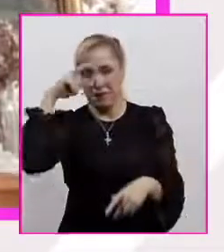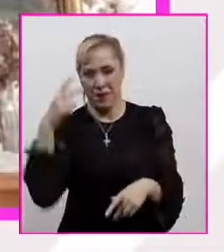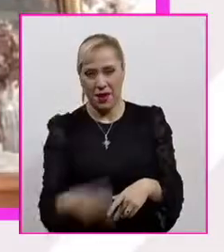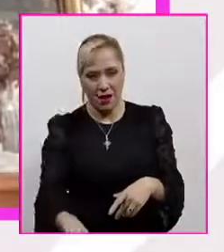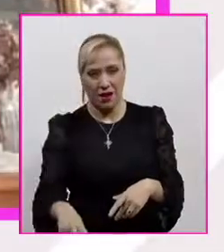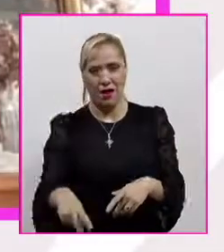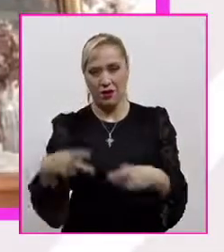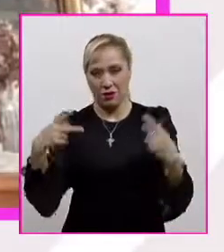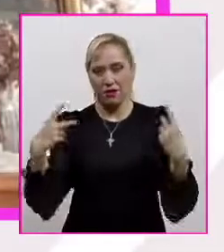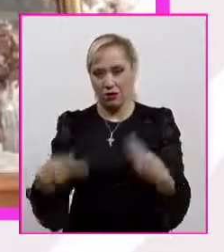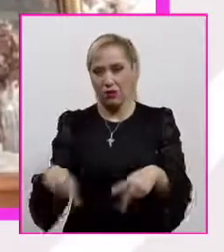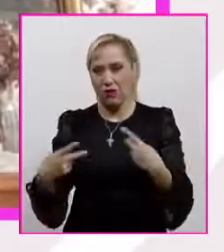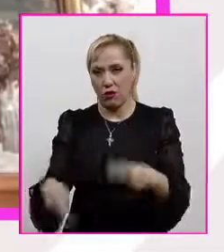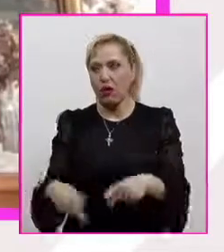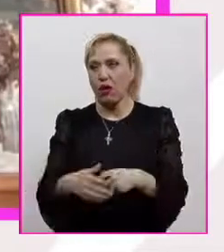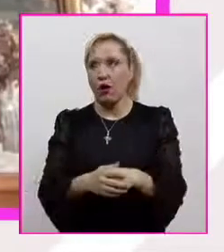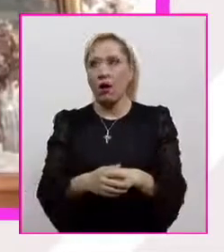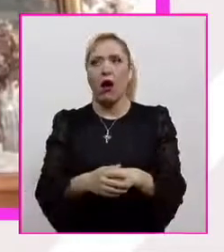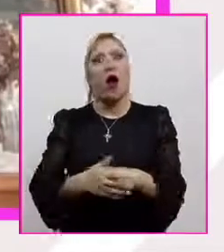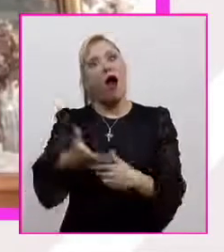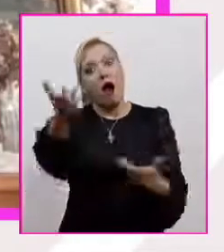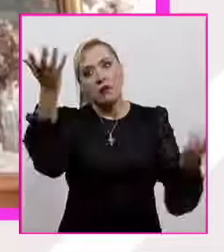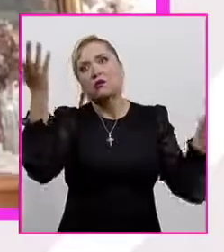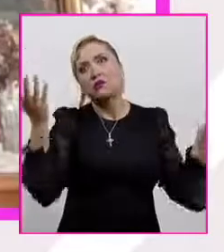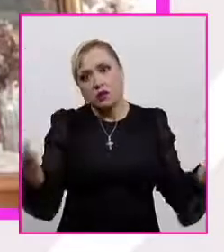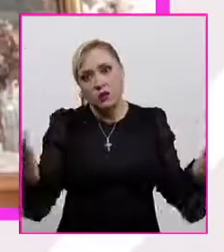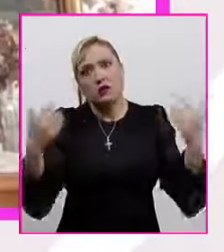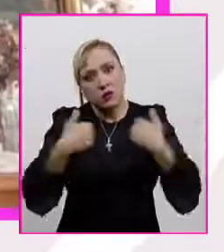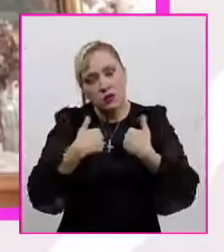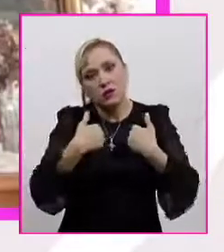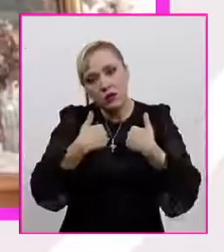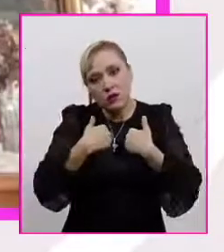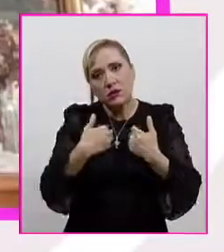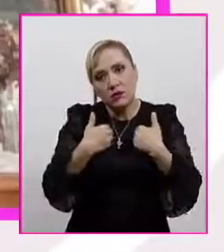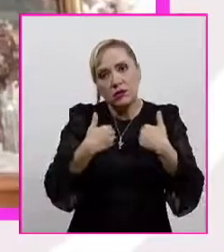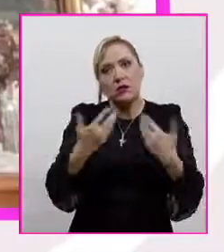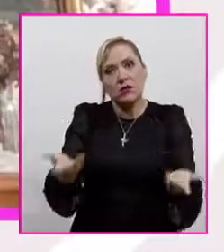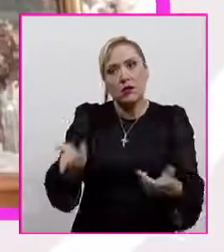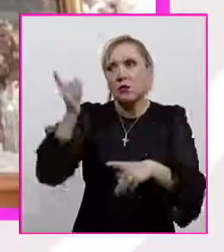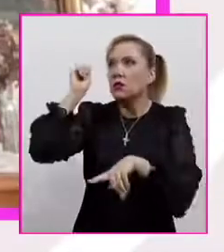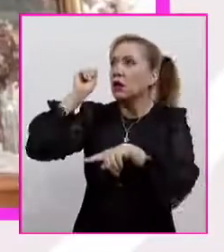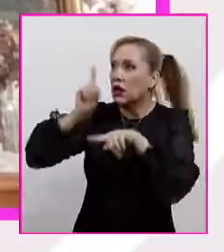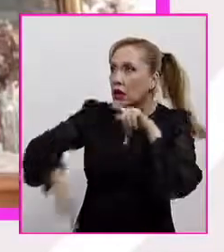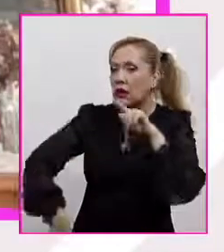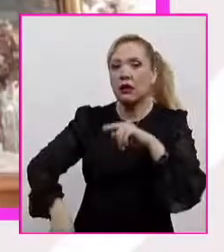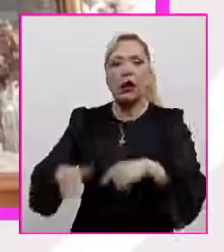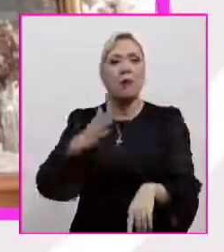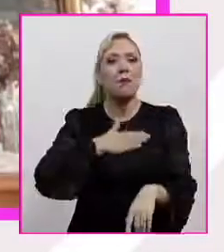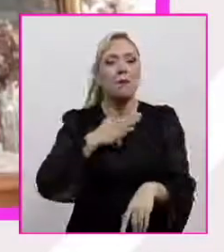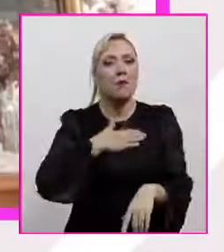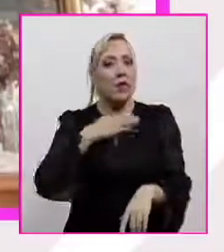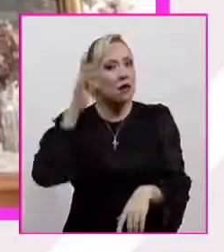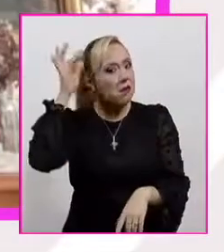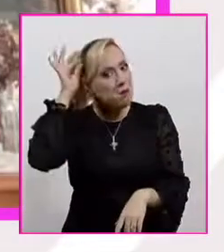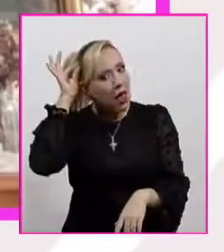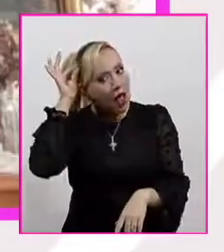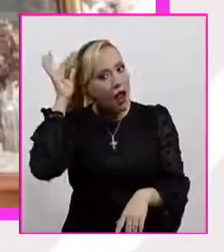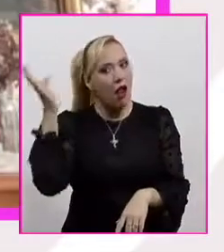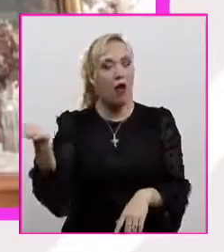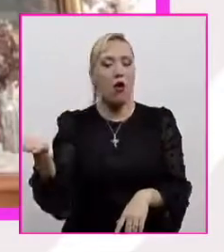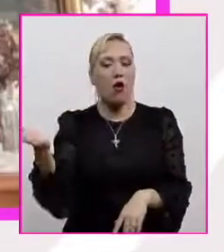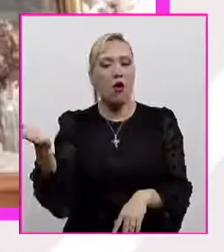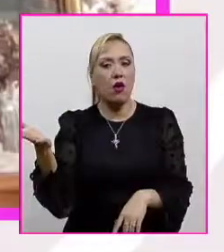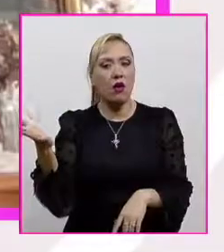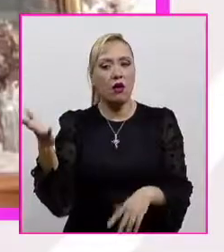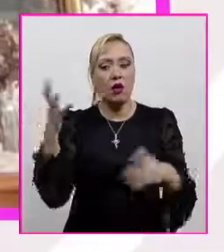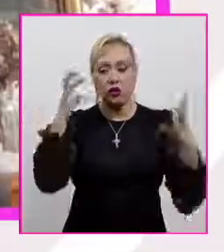afrodescendientes viviendo en México que justo decían, es que nos quitan nuestro pelo, pues,